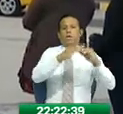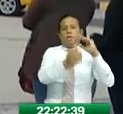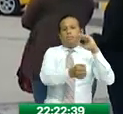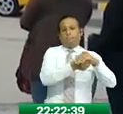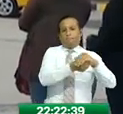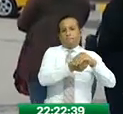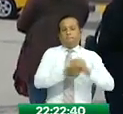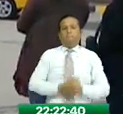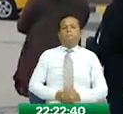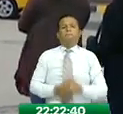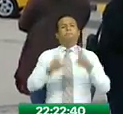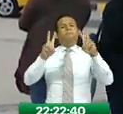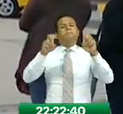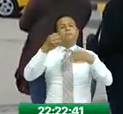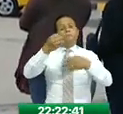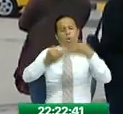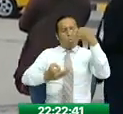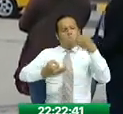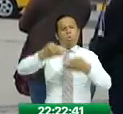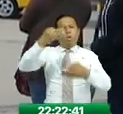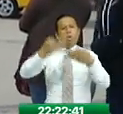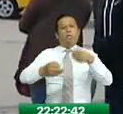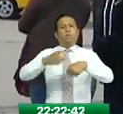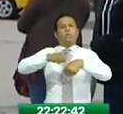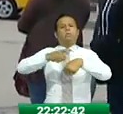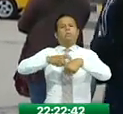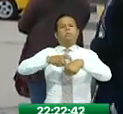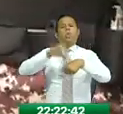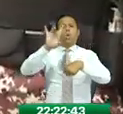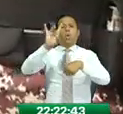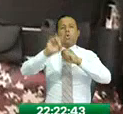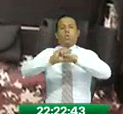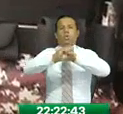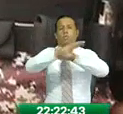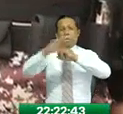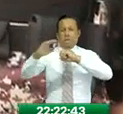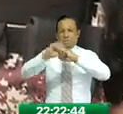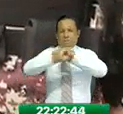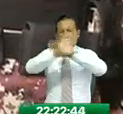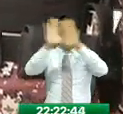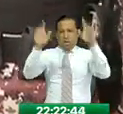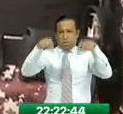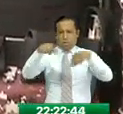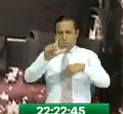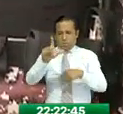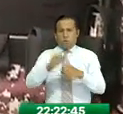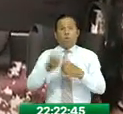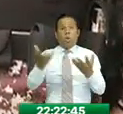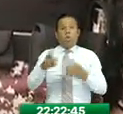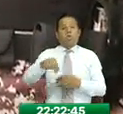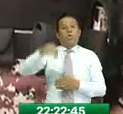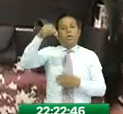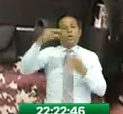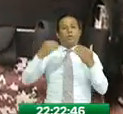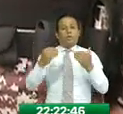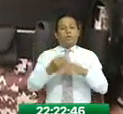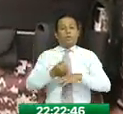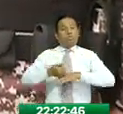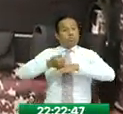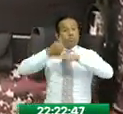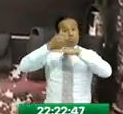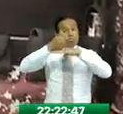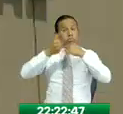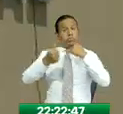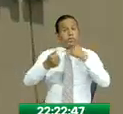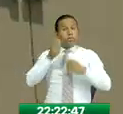La audiencia de vinculación se instaló cerca de las 8:30 de este lunes en la Unidad Judicial Norte. La fiscal Claudia Romero solicitó